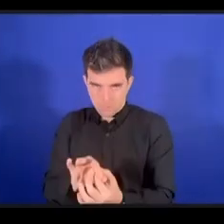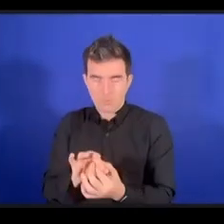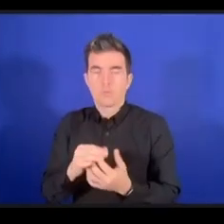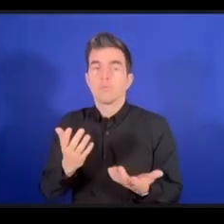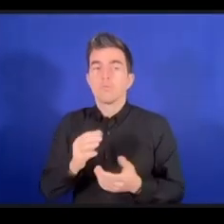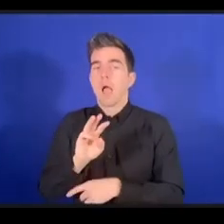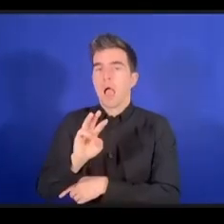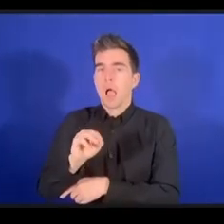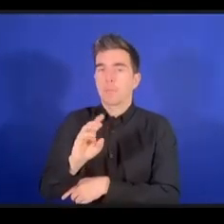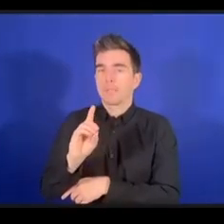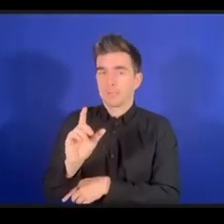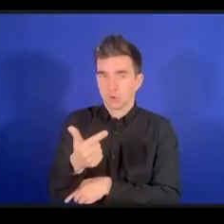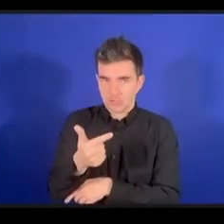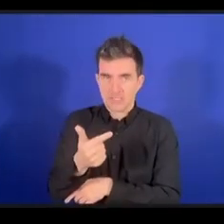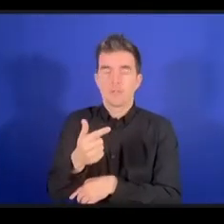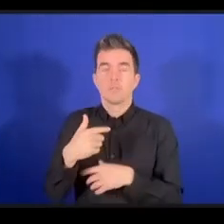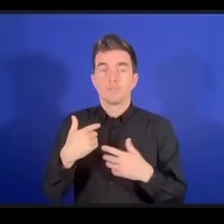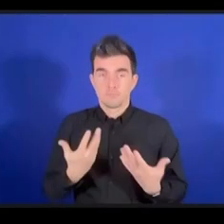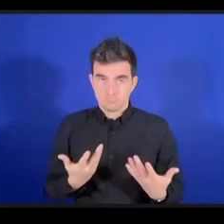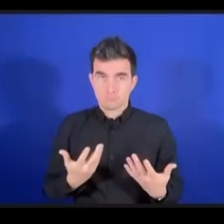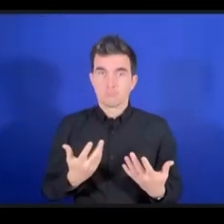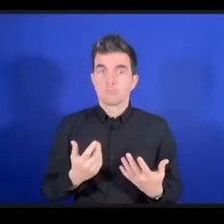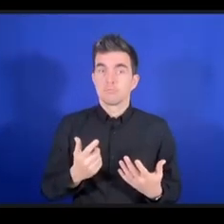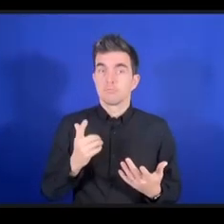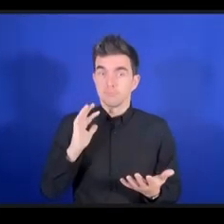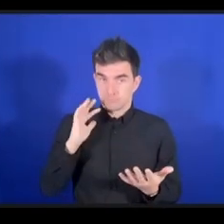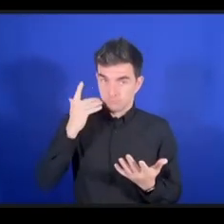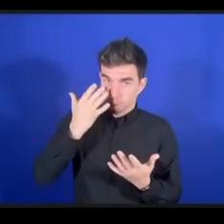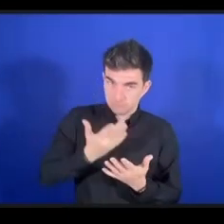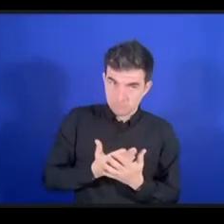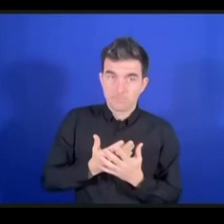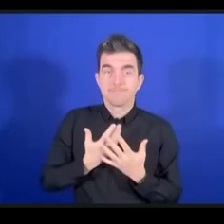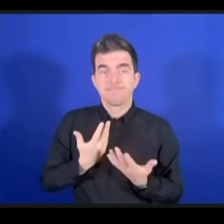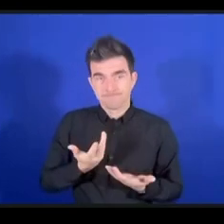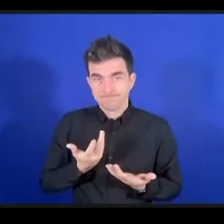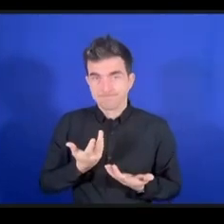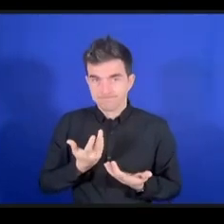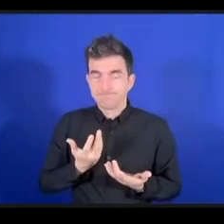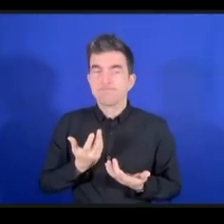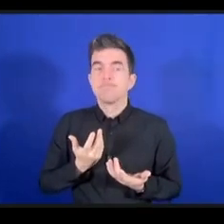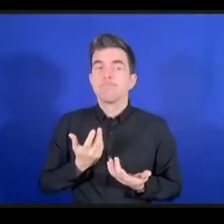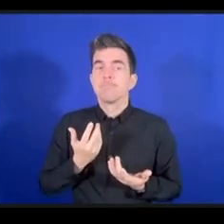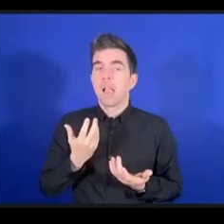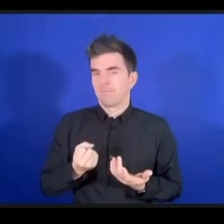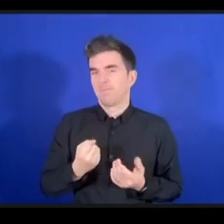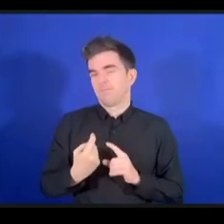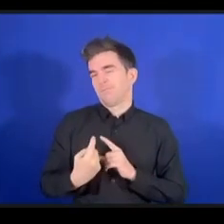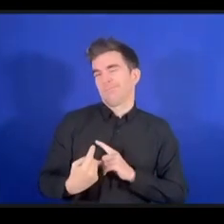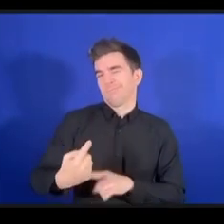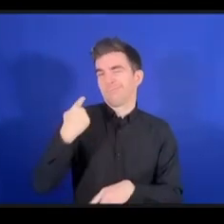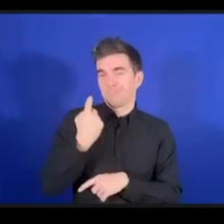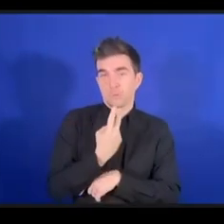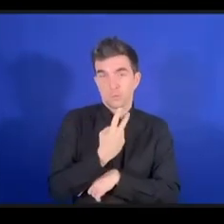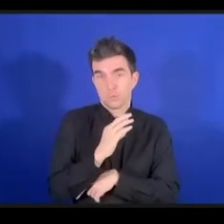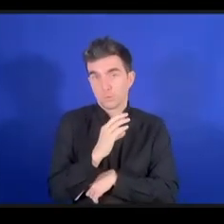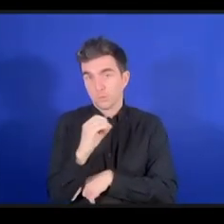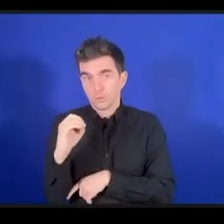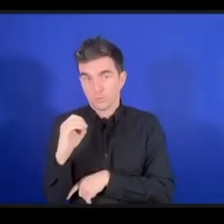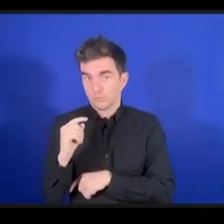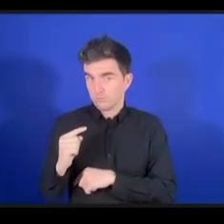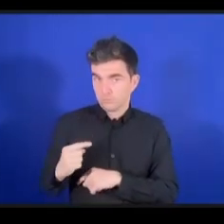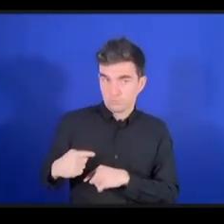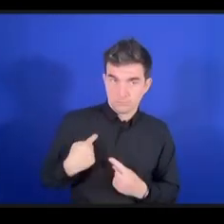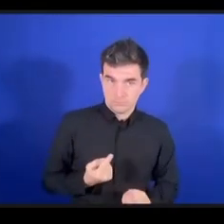objetivos de desarrollo del milenio no tenían indicadores claves relacionados con personas con discapacidades